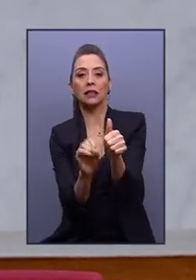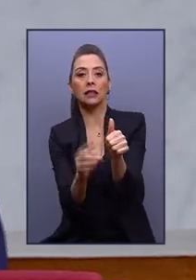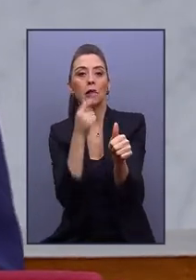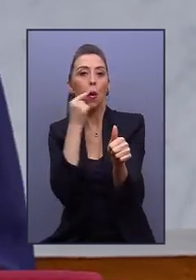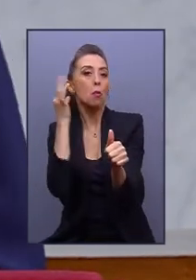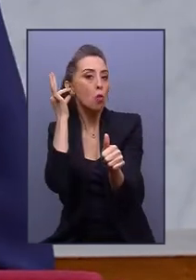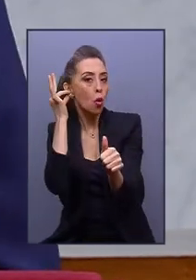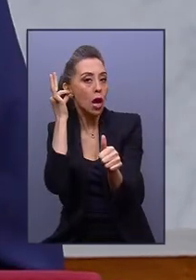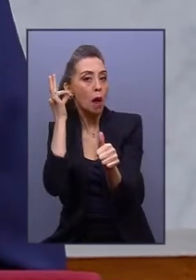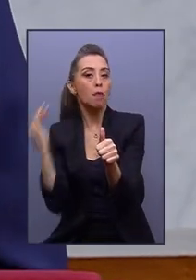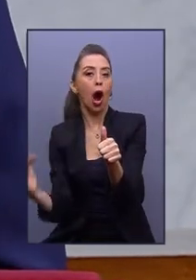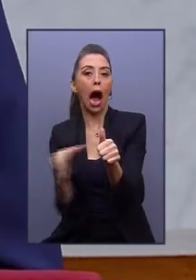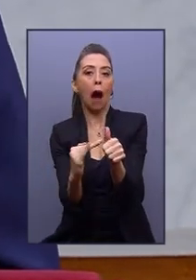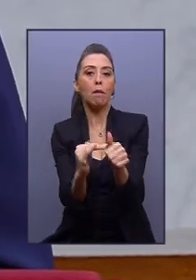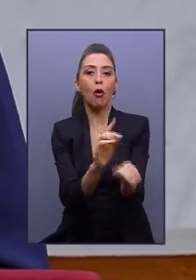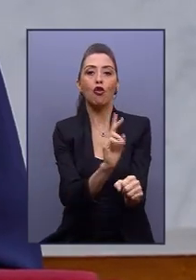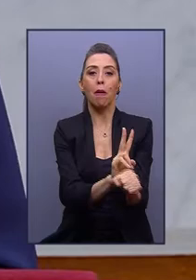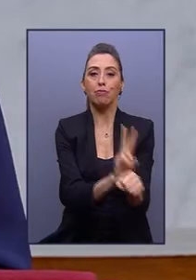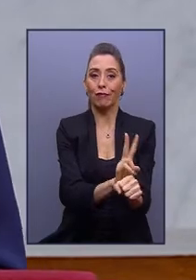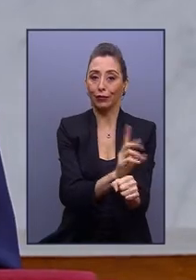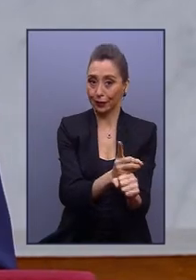sus labores de apoyo.